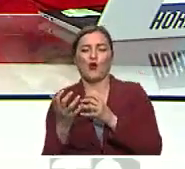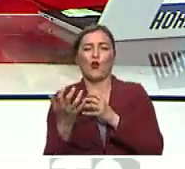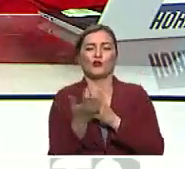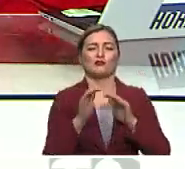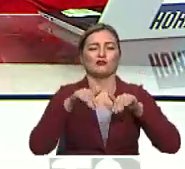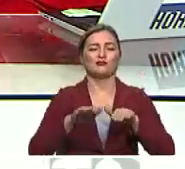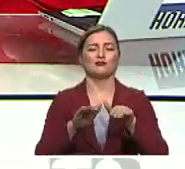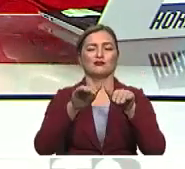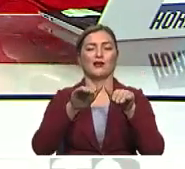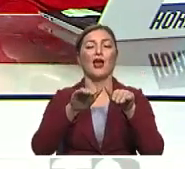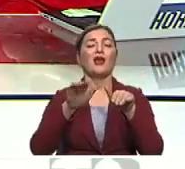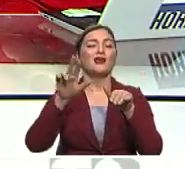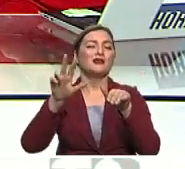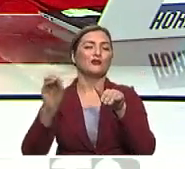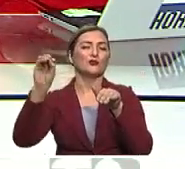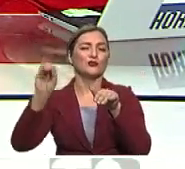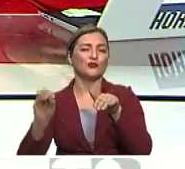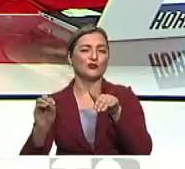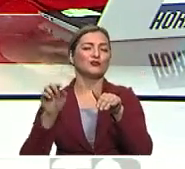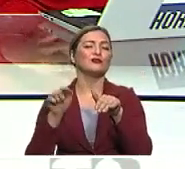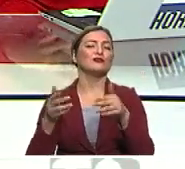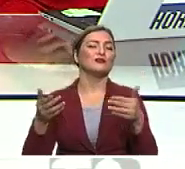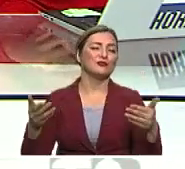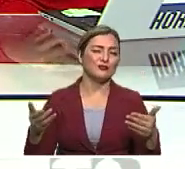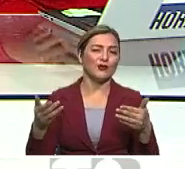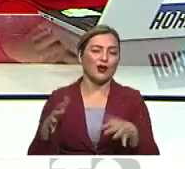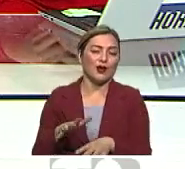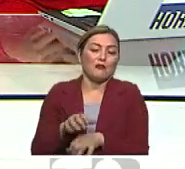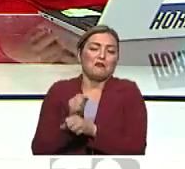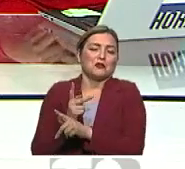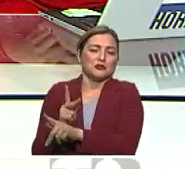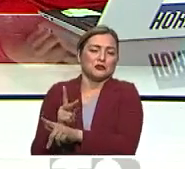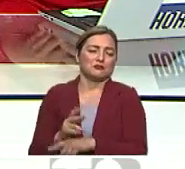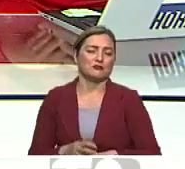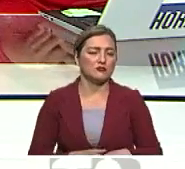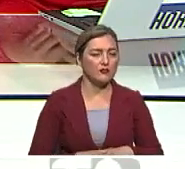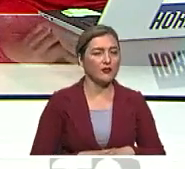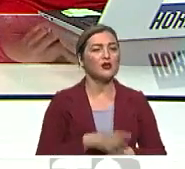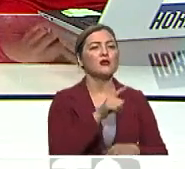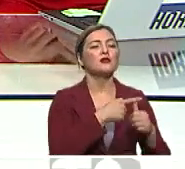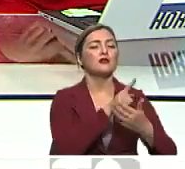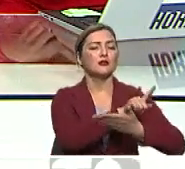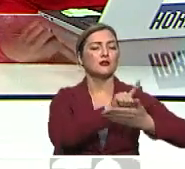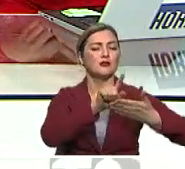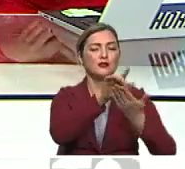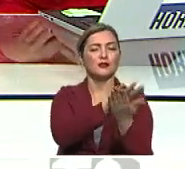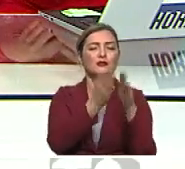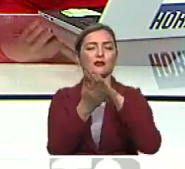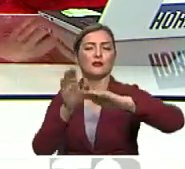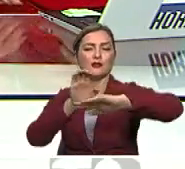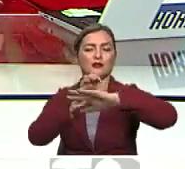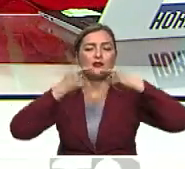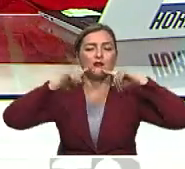embargo, apenas el 3% de esta cifra corresponde a reservas marinas. La primera semana de noviembre, Ecuador anunció